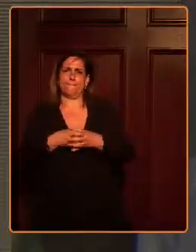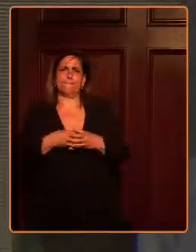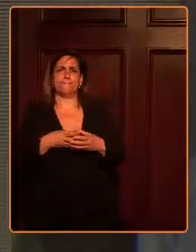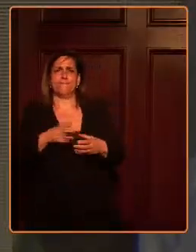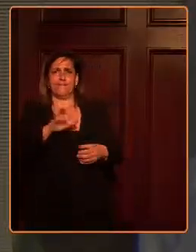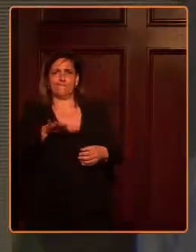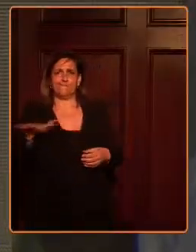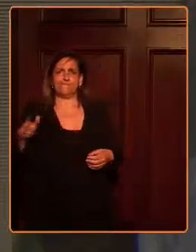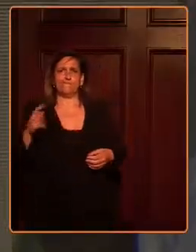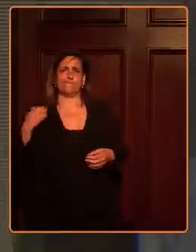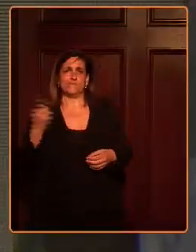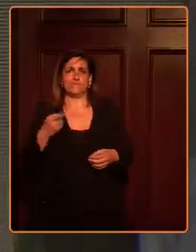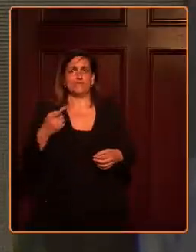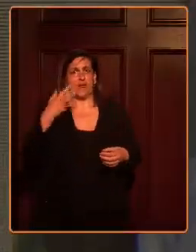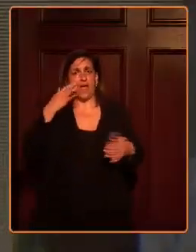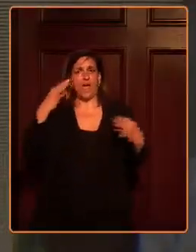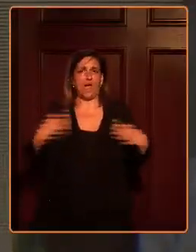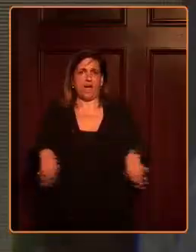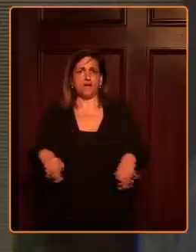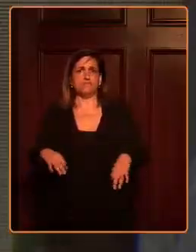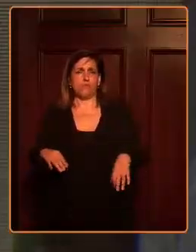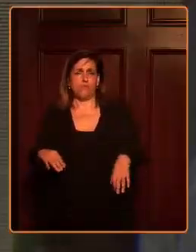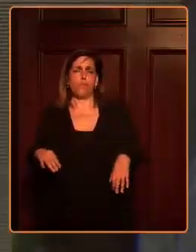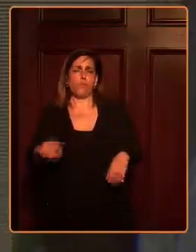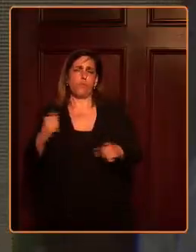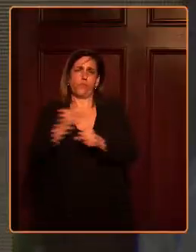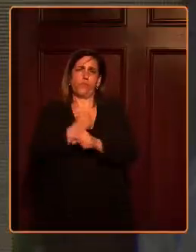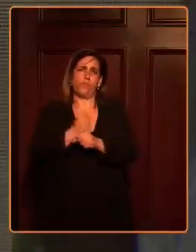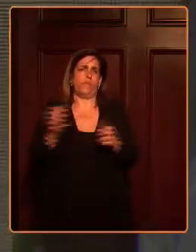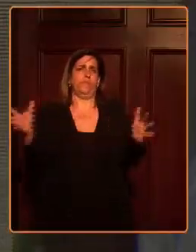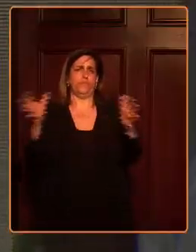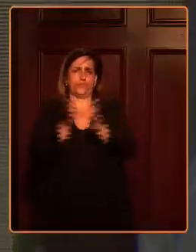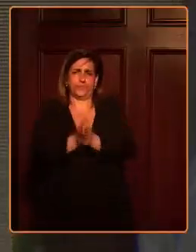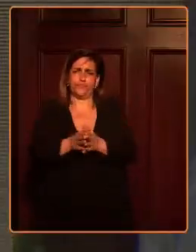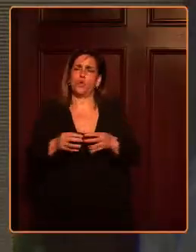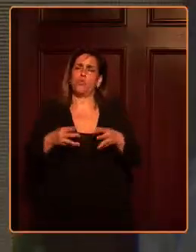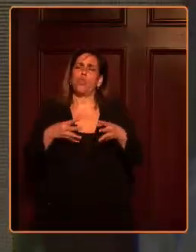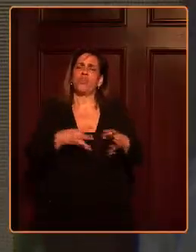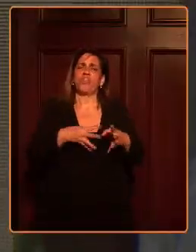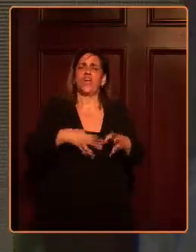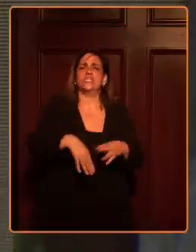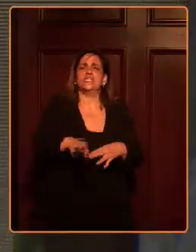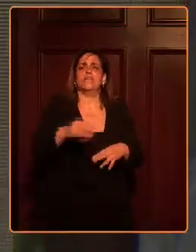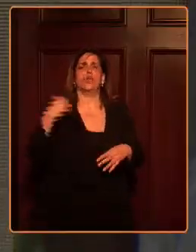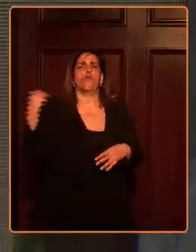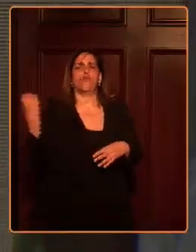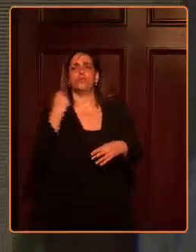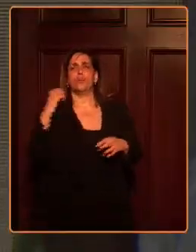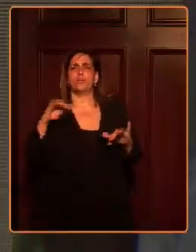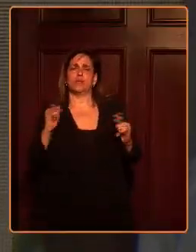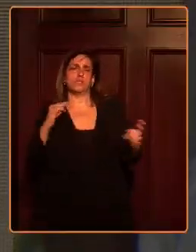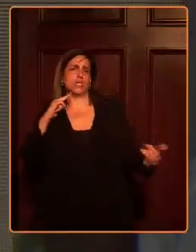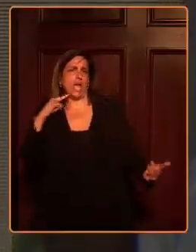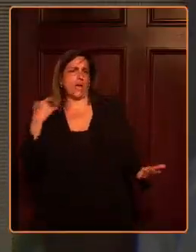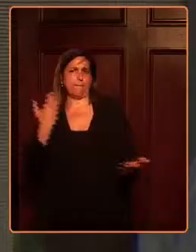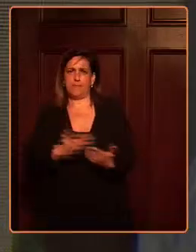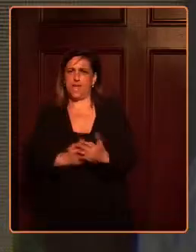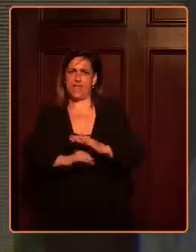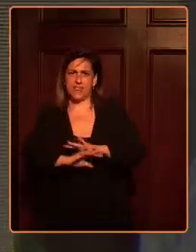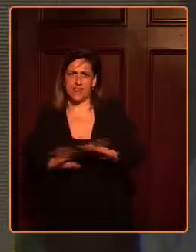es ese espacio para cooperar, ese espacio para trabajar juntos ante este desafío enorme que ya fue planteado. Decir que